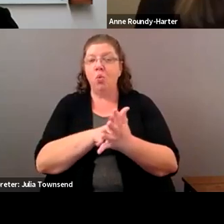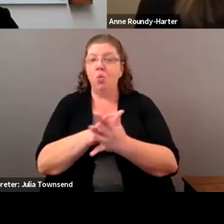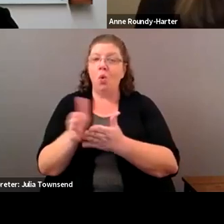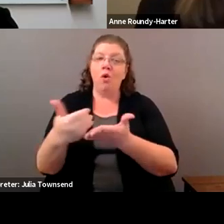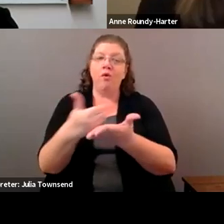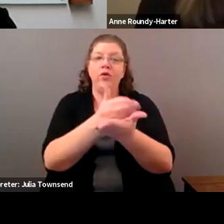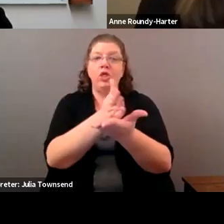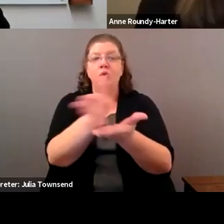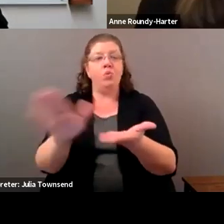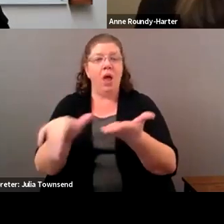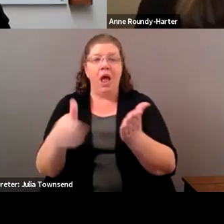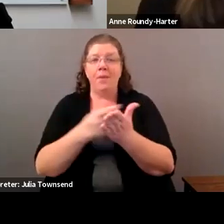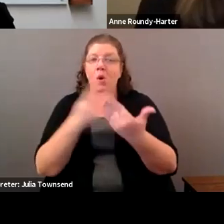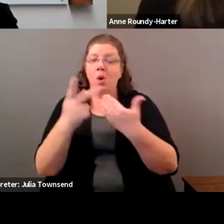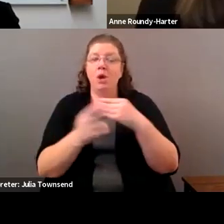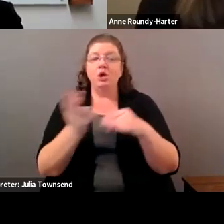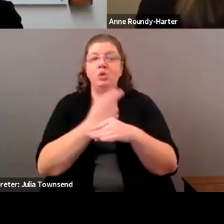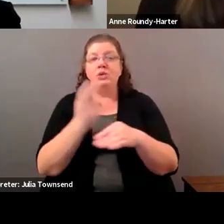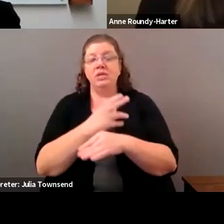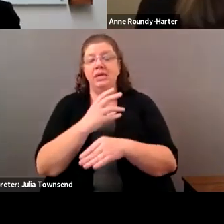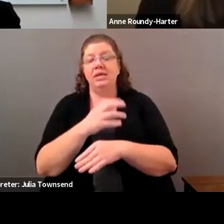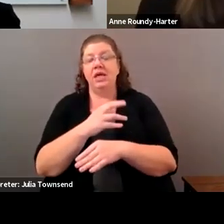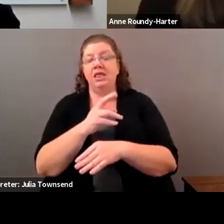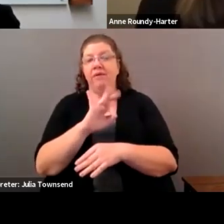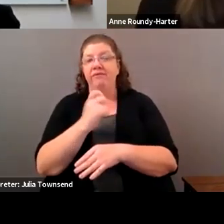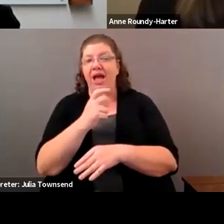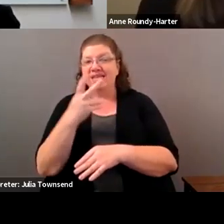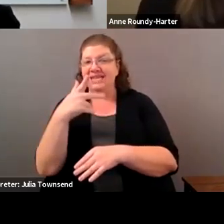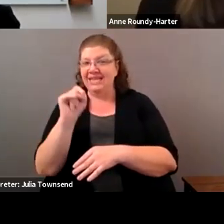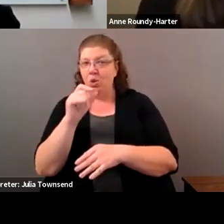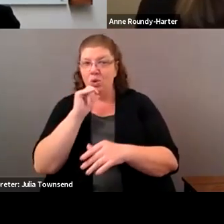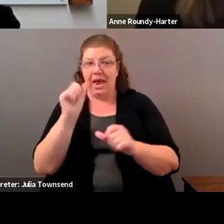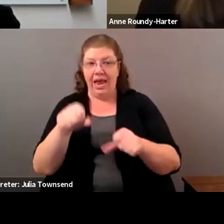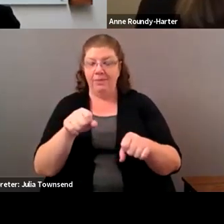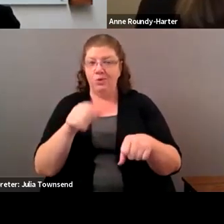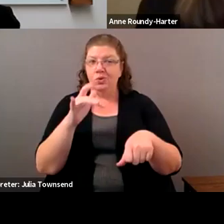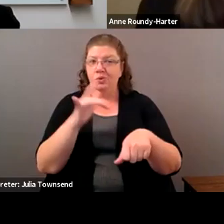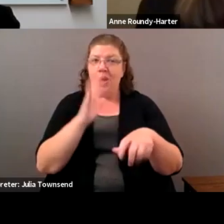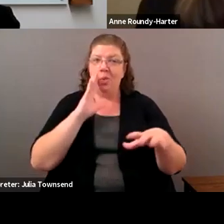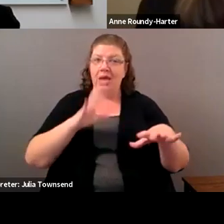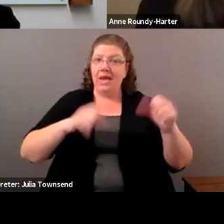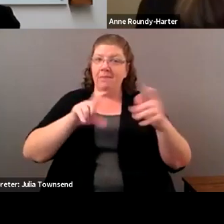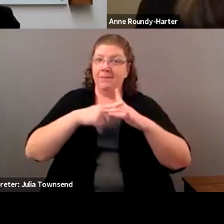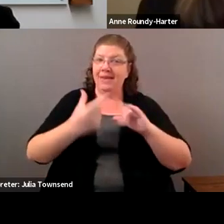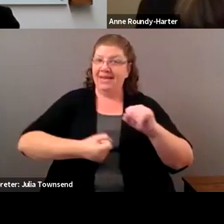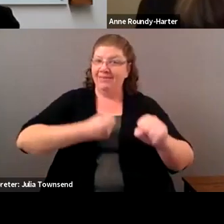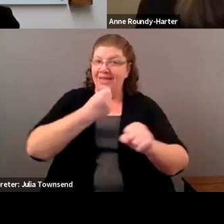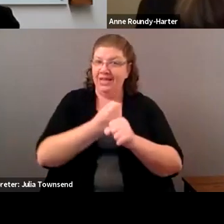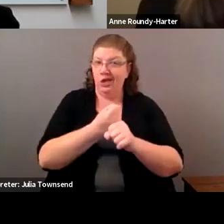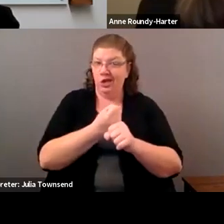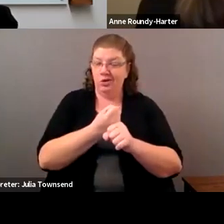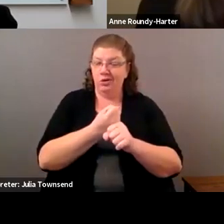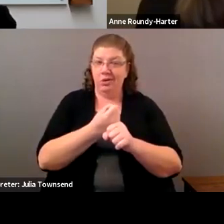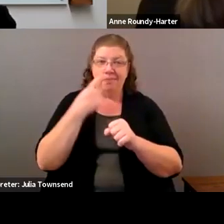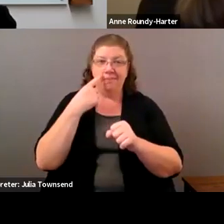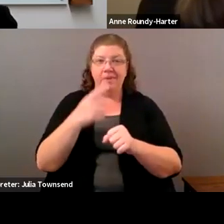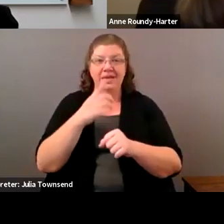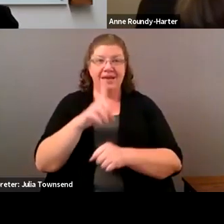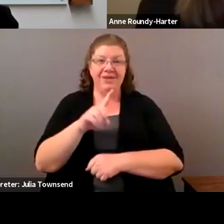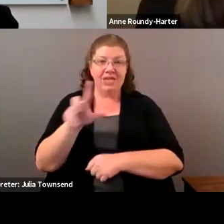énfasis especial en usar al alfons kits que no pudimos usar que adoptamos al principio del año por el